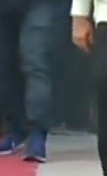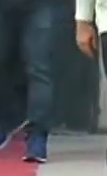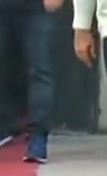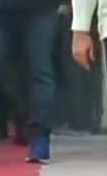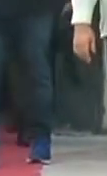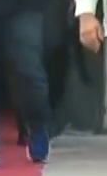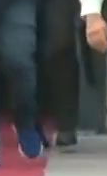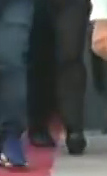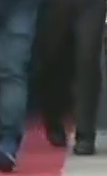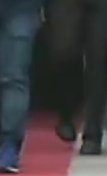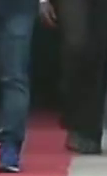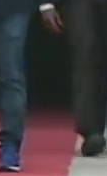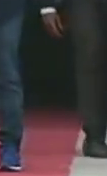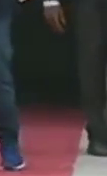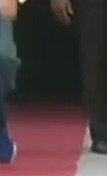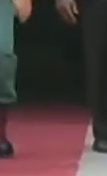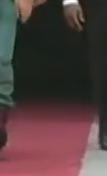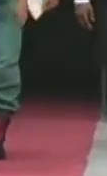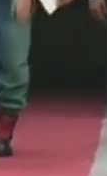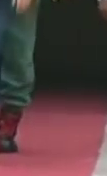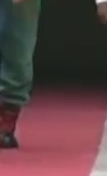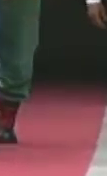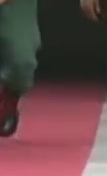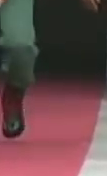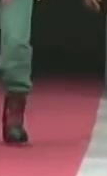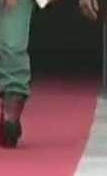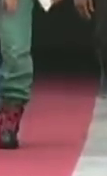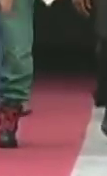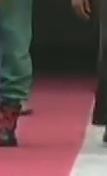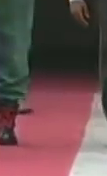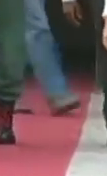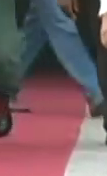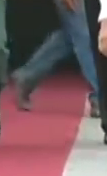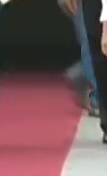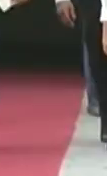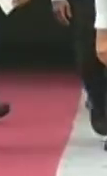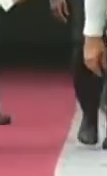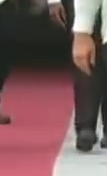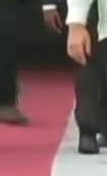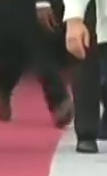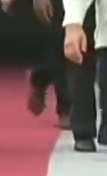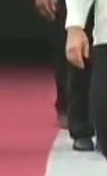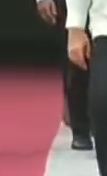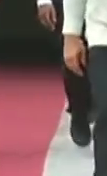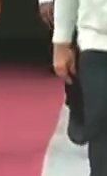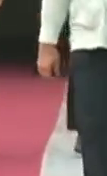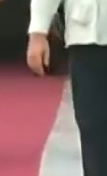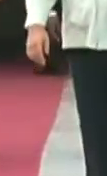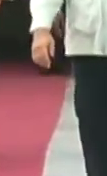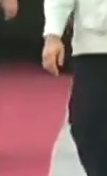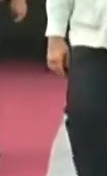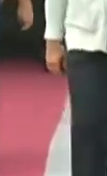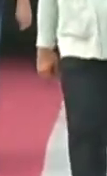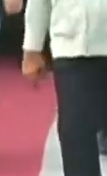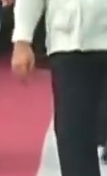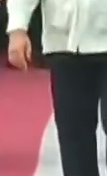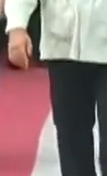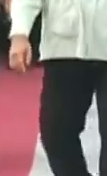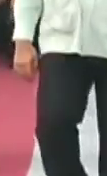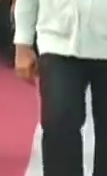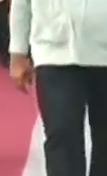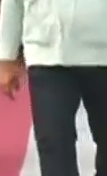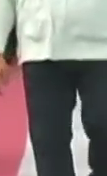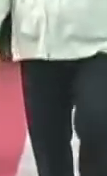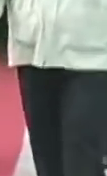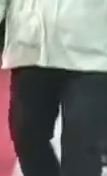Le damos la bienvenida a Nicolás Maduro Moros, presidente constitucional de